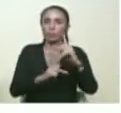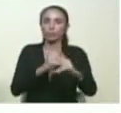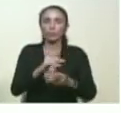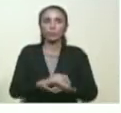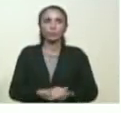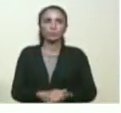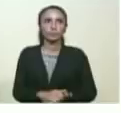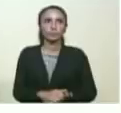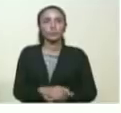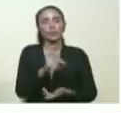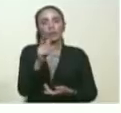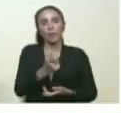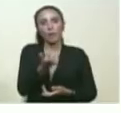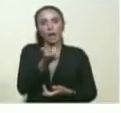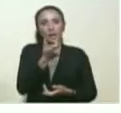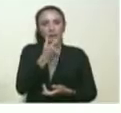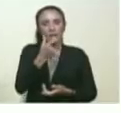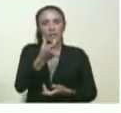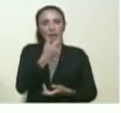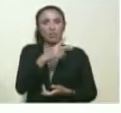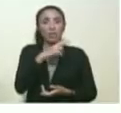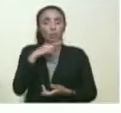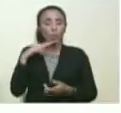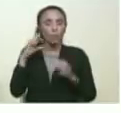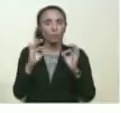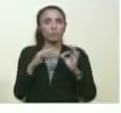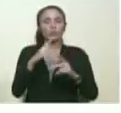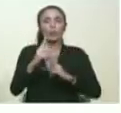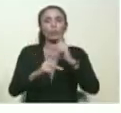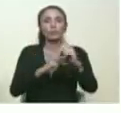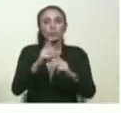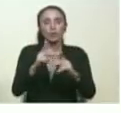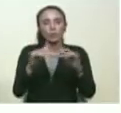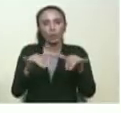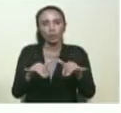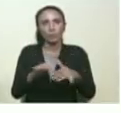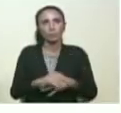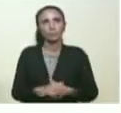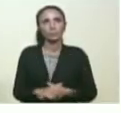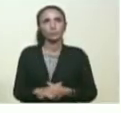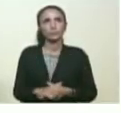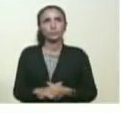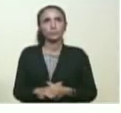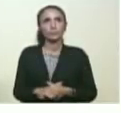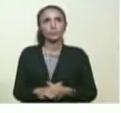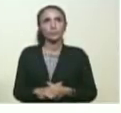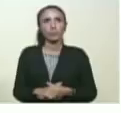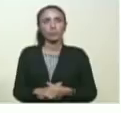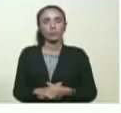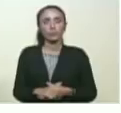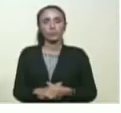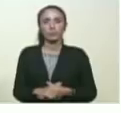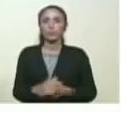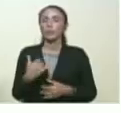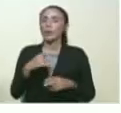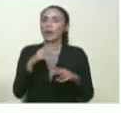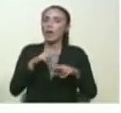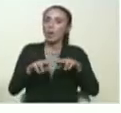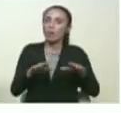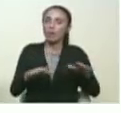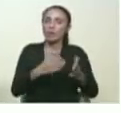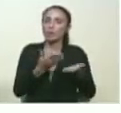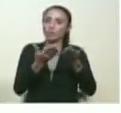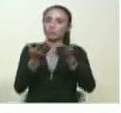el beta alimento o las galletas nutritivas, que también es un componente que podemos incorporar en los CLAP, especialmente para los niños.